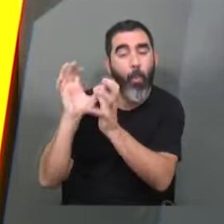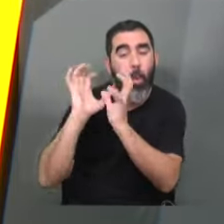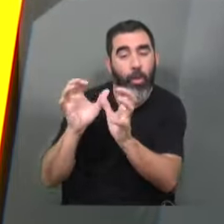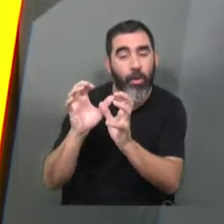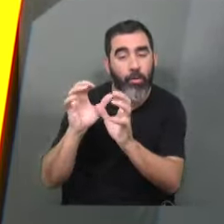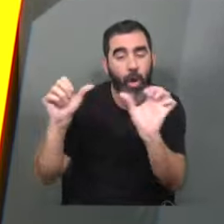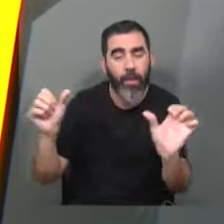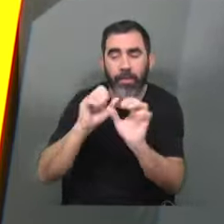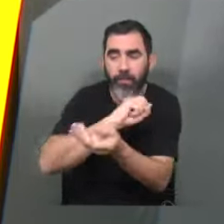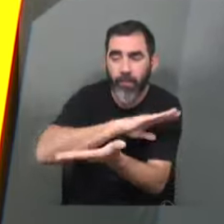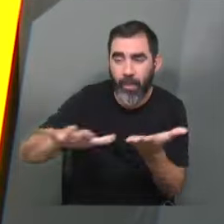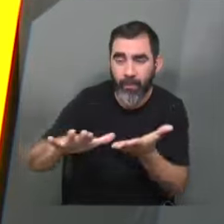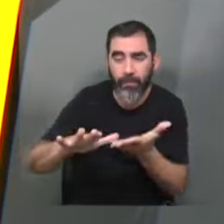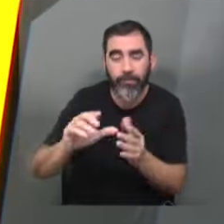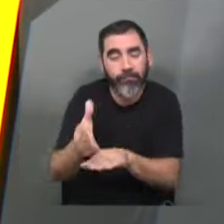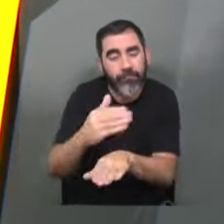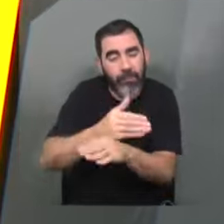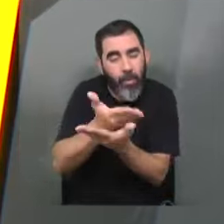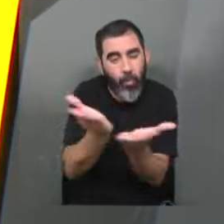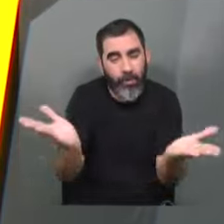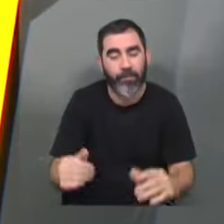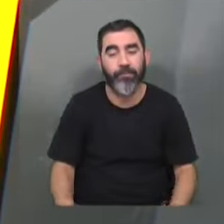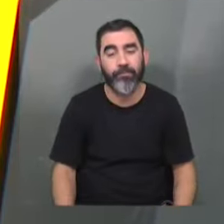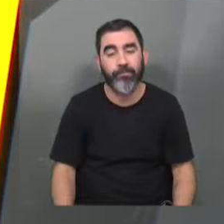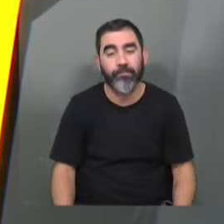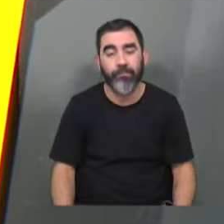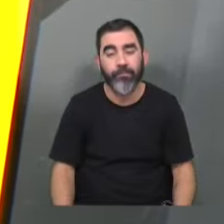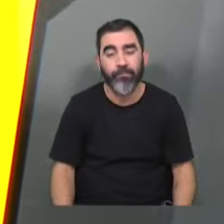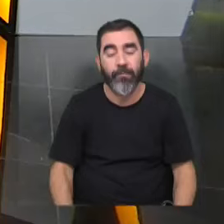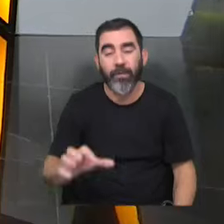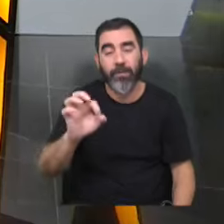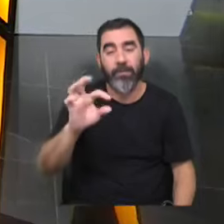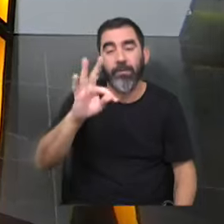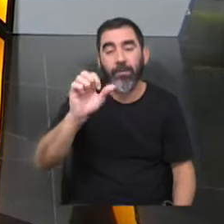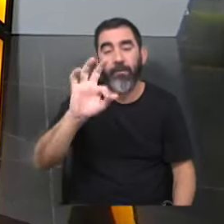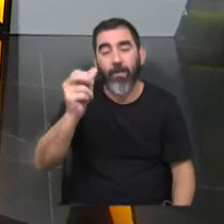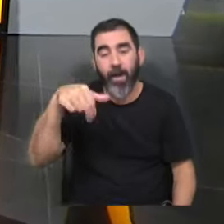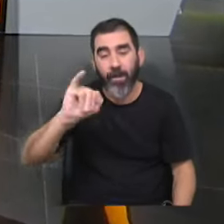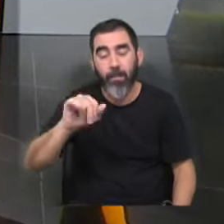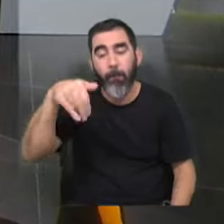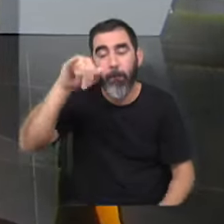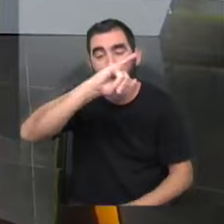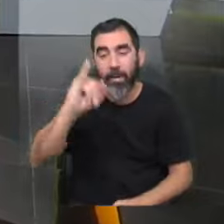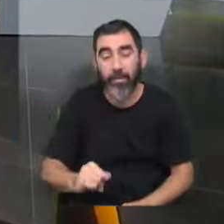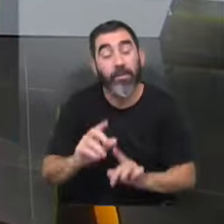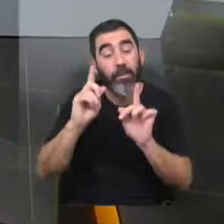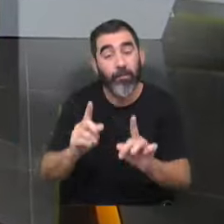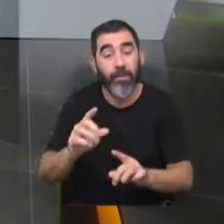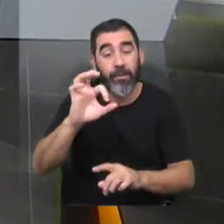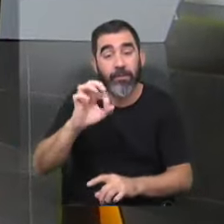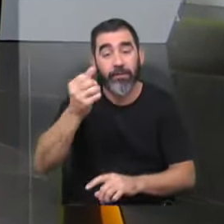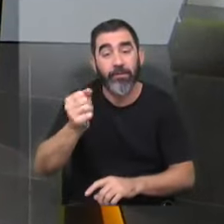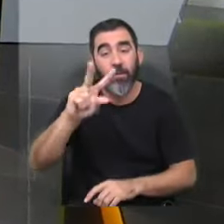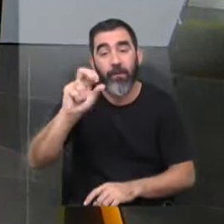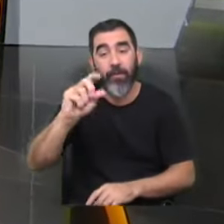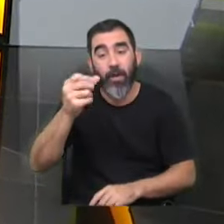Y, bueno, traemos un pequeño anticipo. Así que, sin más palabras, Stephanie Martínez, bienvenida a Sobre Ciencia. También Salvador y